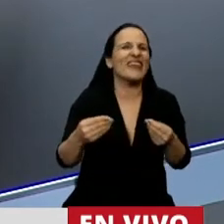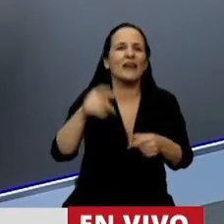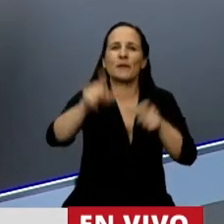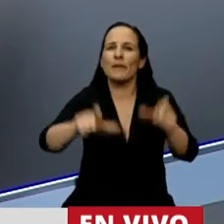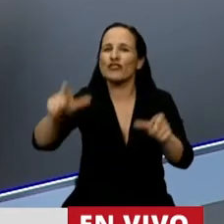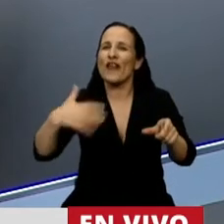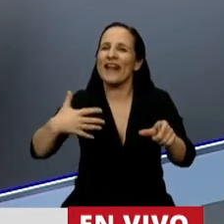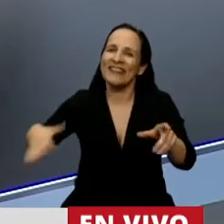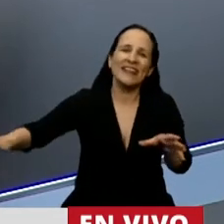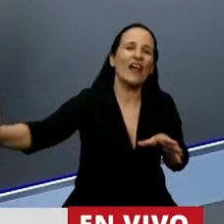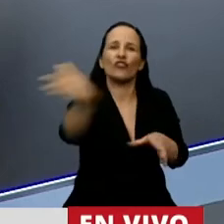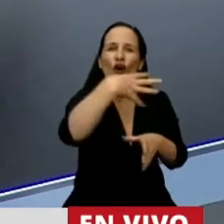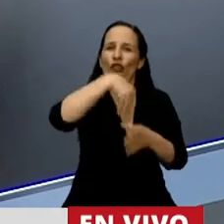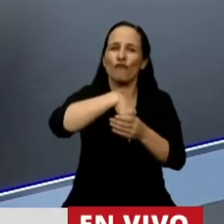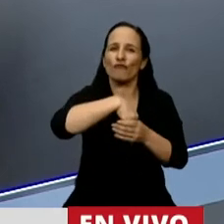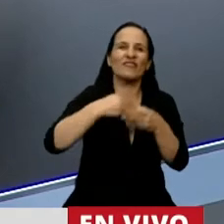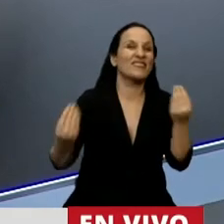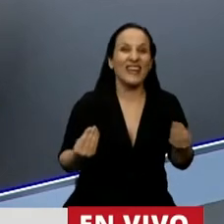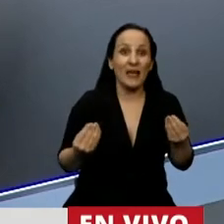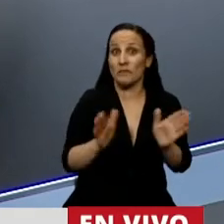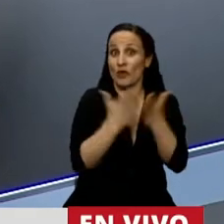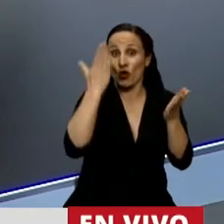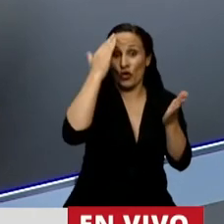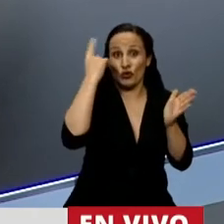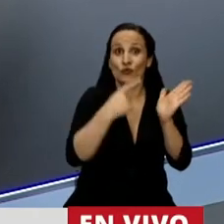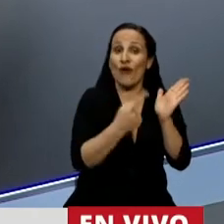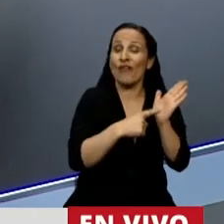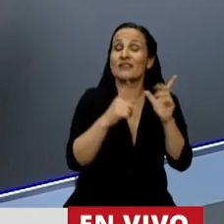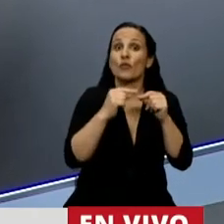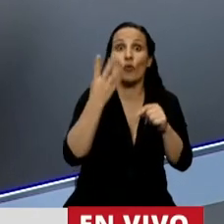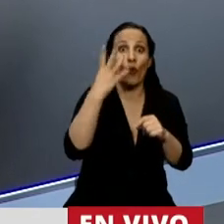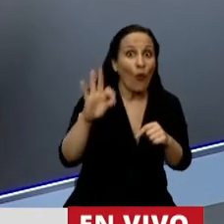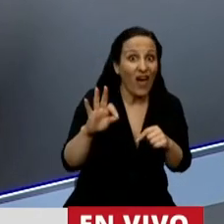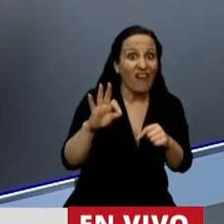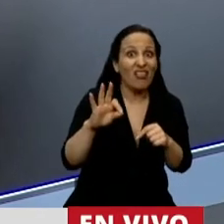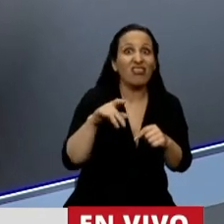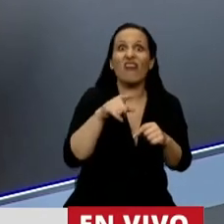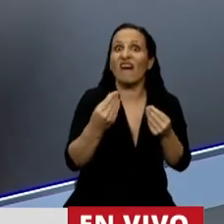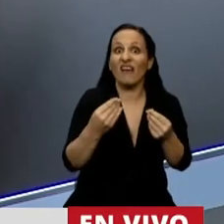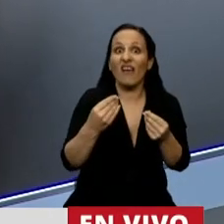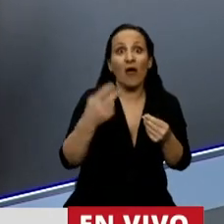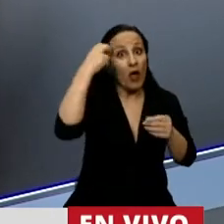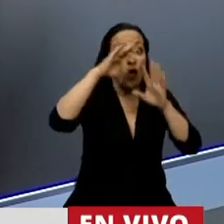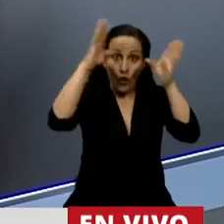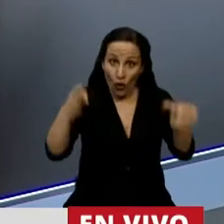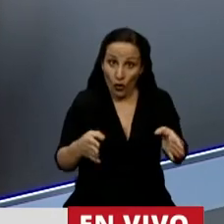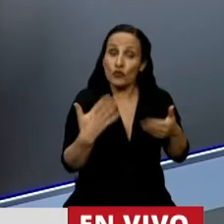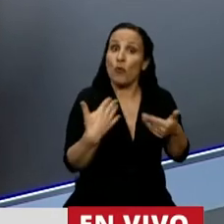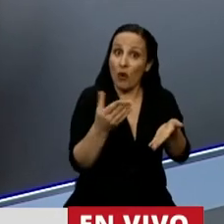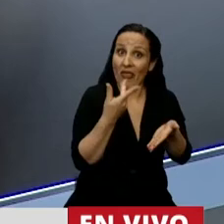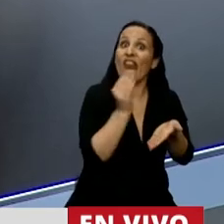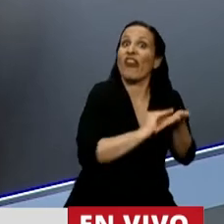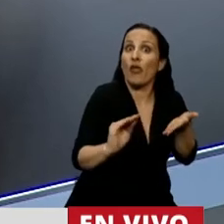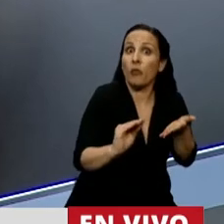Presidente, tendríamos que haber usado lo que la Constitución establece en su artículo 40, que es que el Congreso, a iniciativa de la Cámara de Diputados,